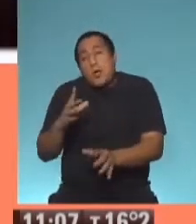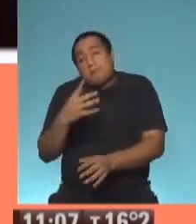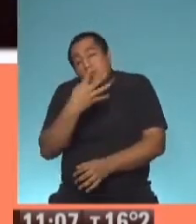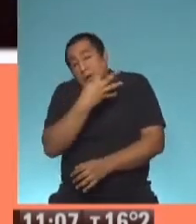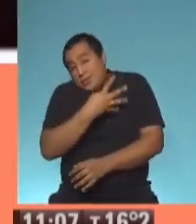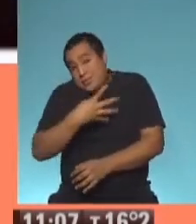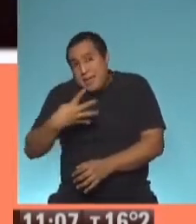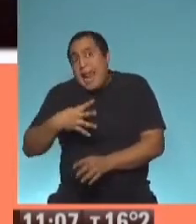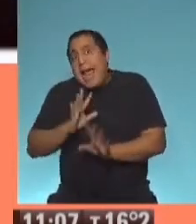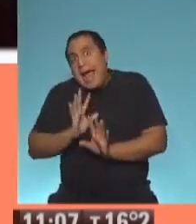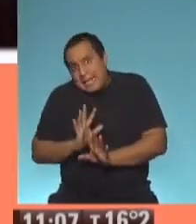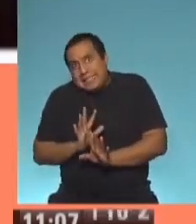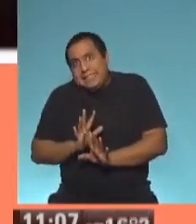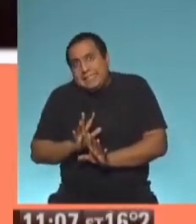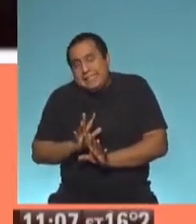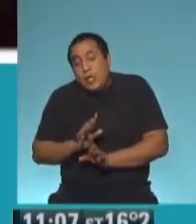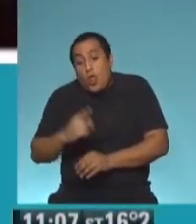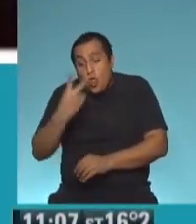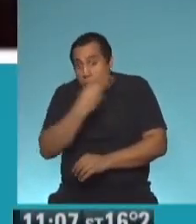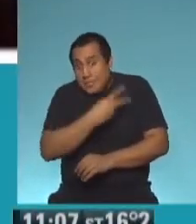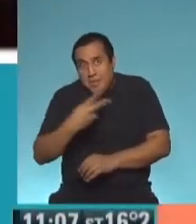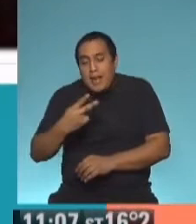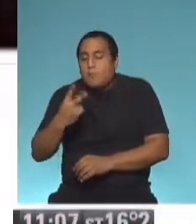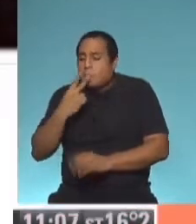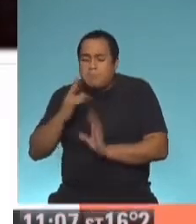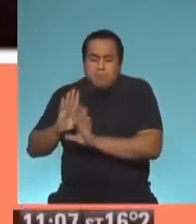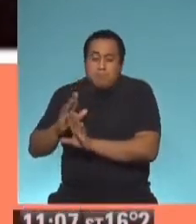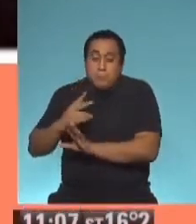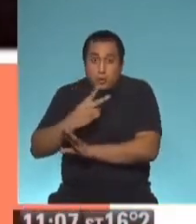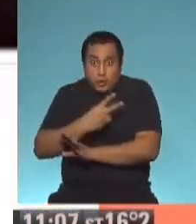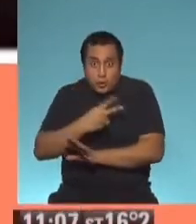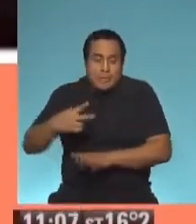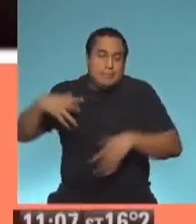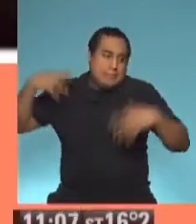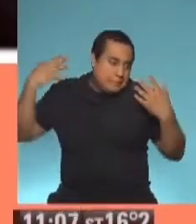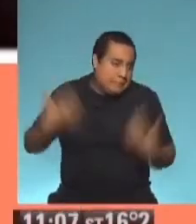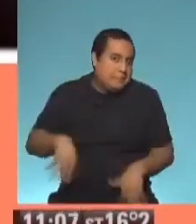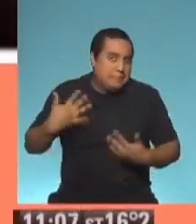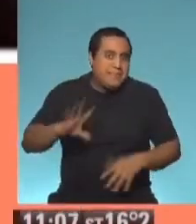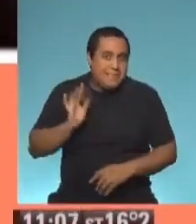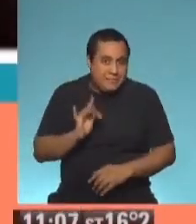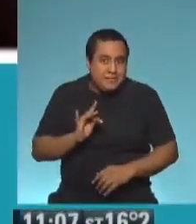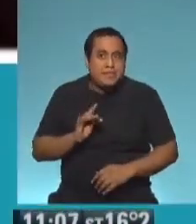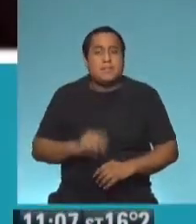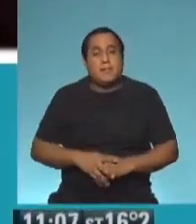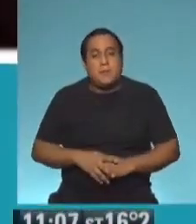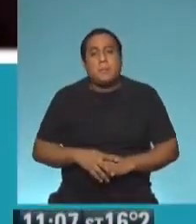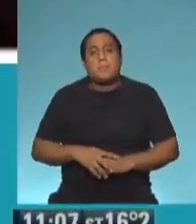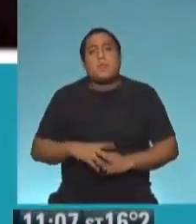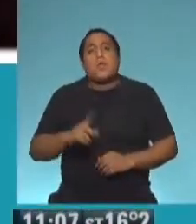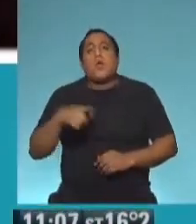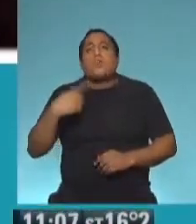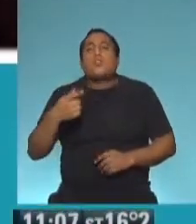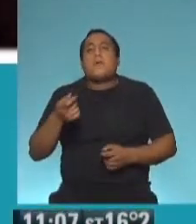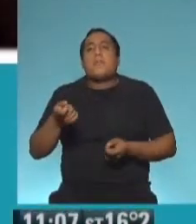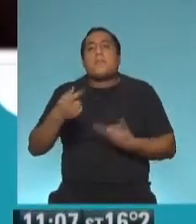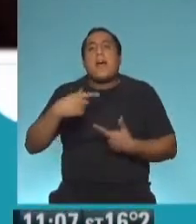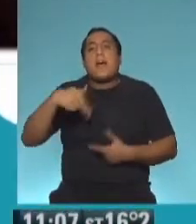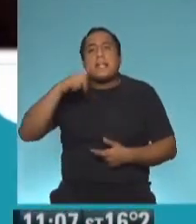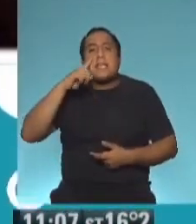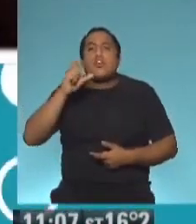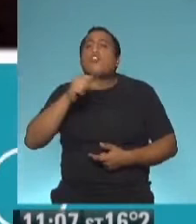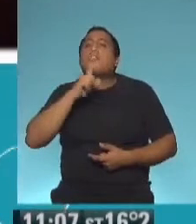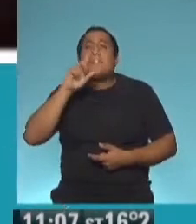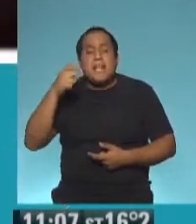dejar de fumar, sobre todo las primeras 2 semanas más intenso. Y con los parches de nicotina se logra disminuir significativamente. Y en PAMI